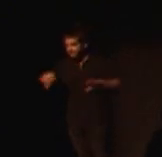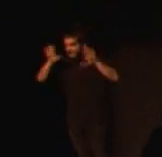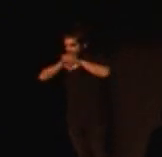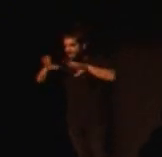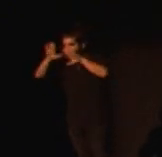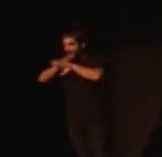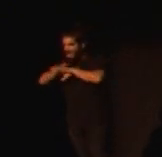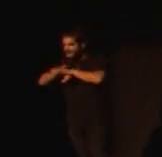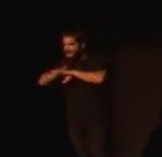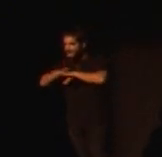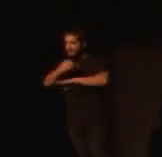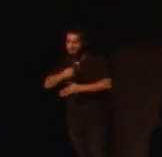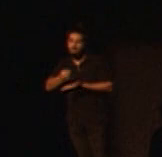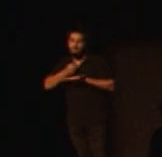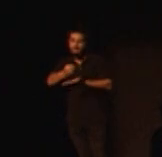maravillosos premios de la ONCE.